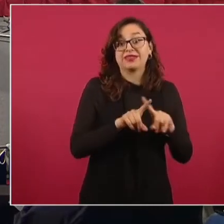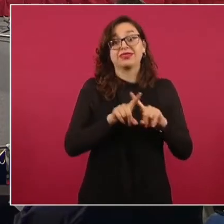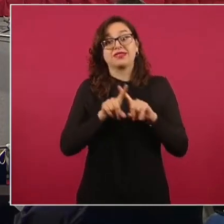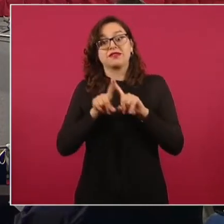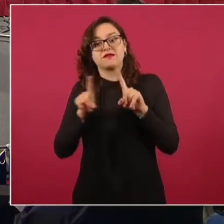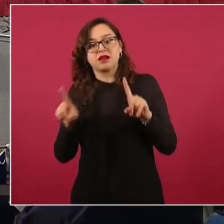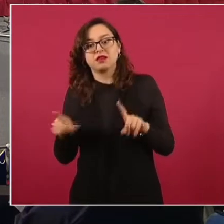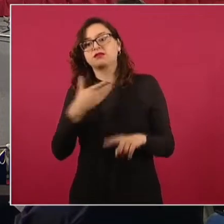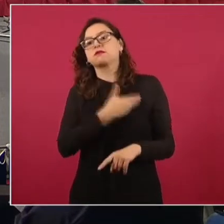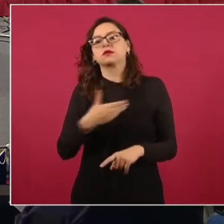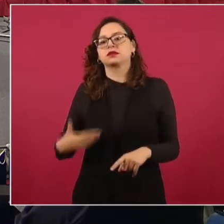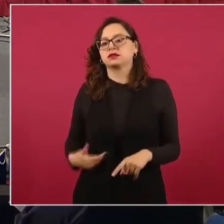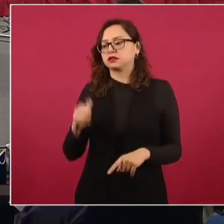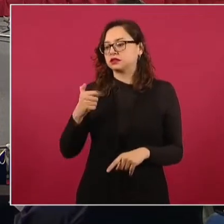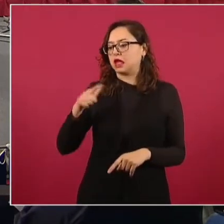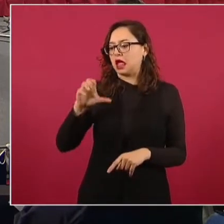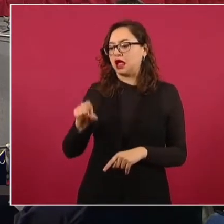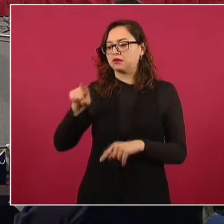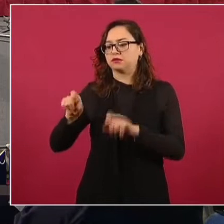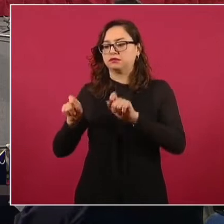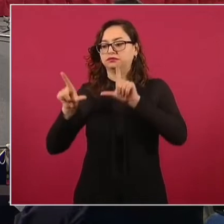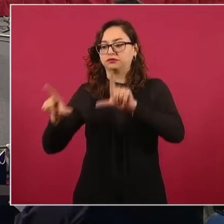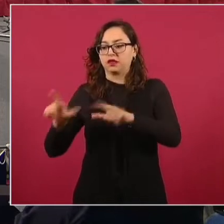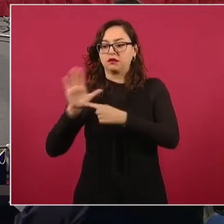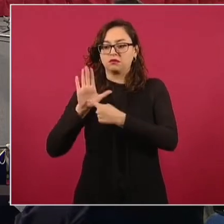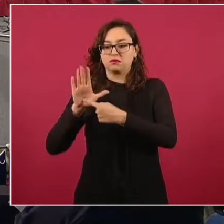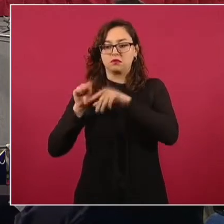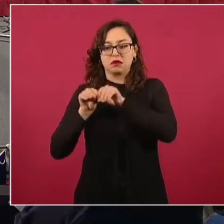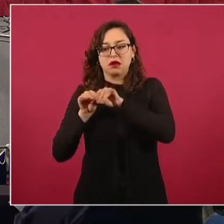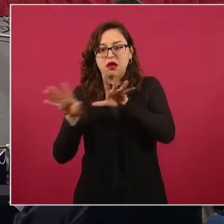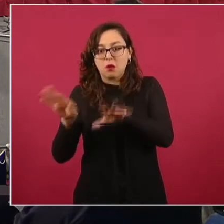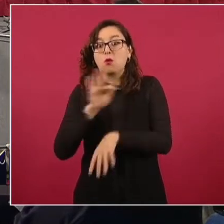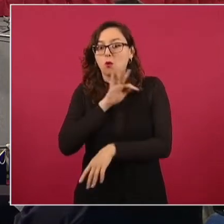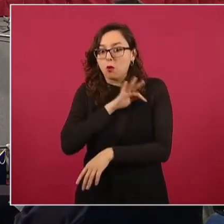gráfica presentada por el presidente, como se puede leer en la nota al pie,